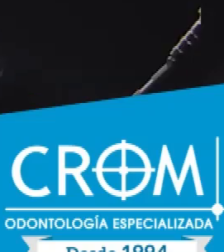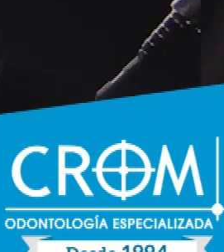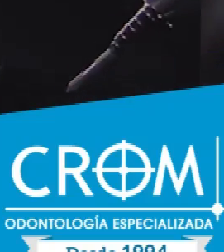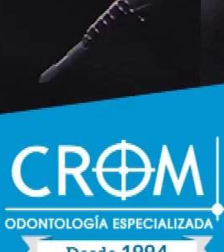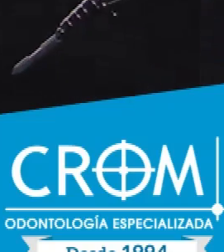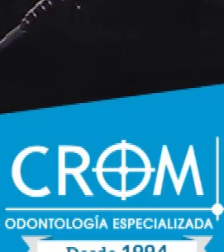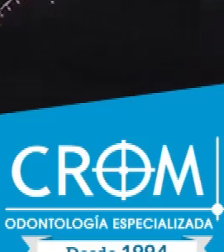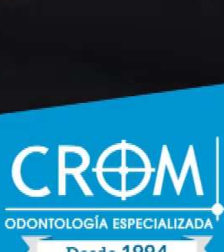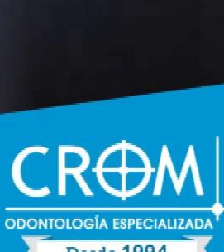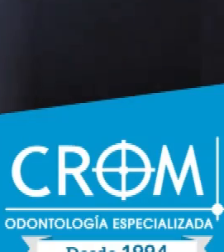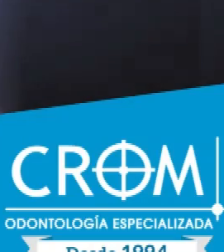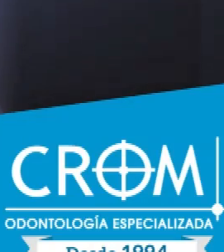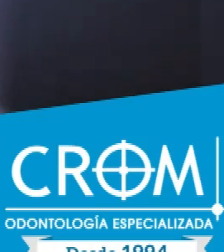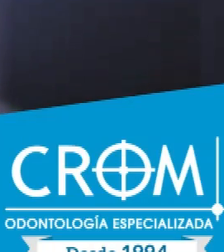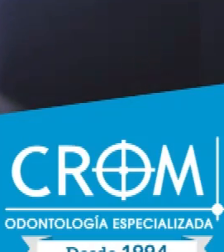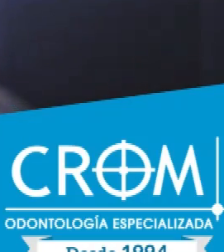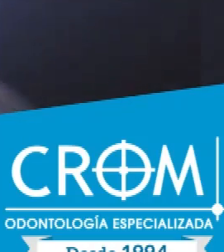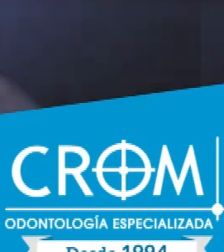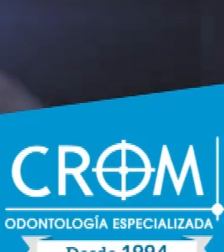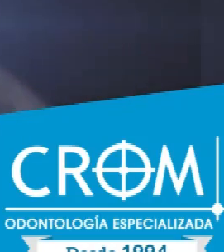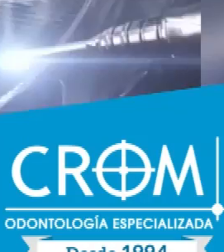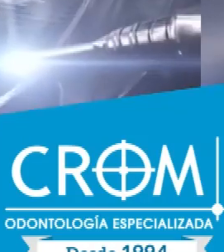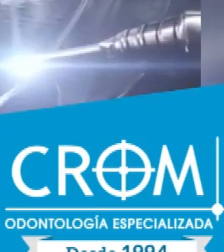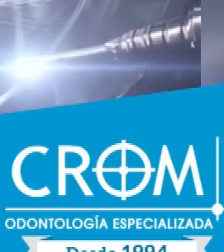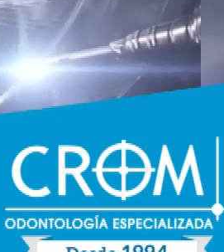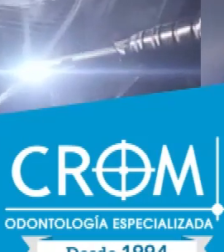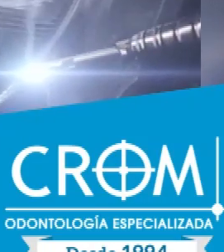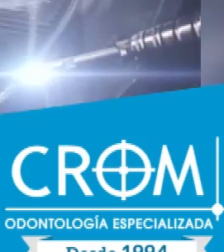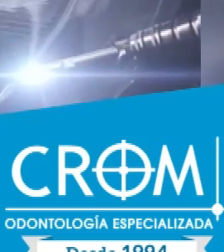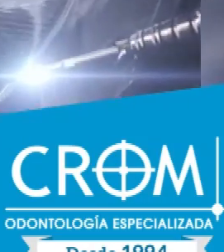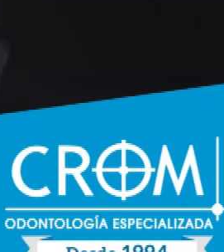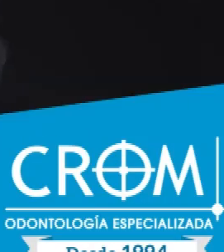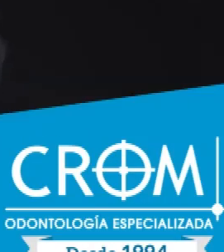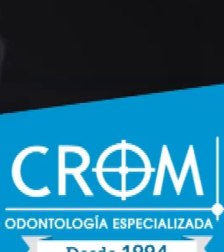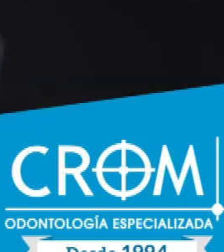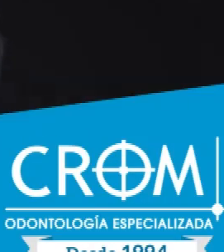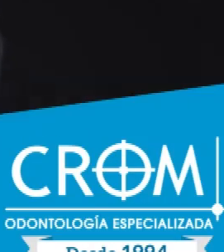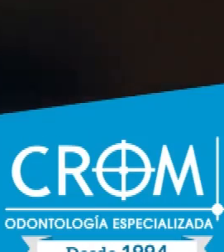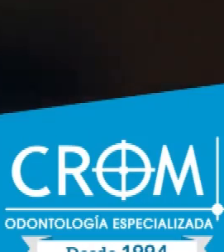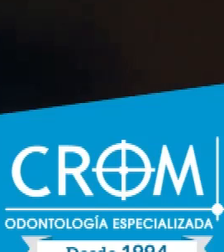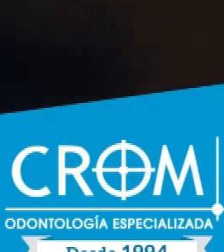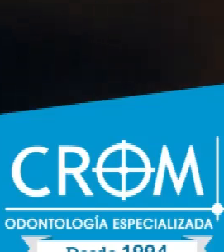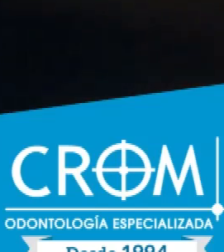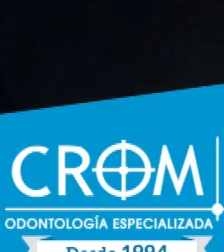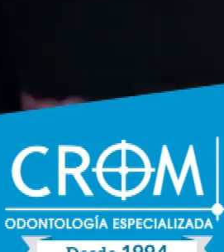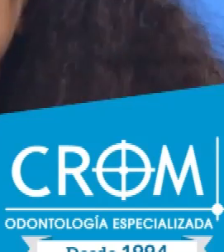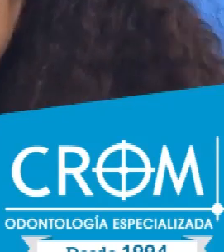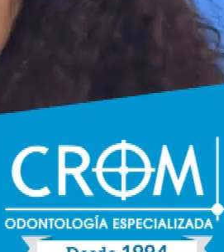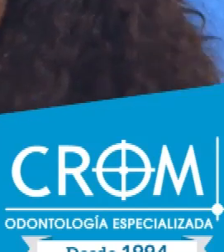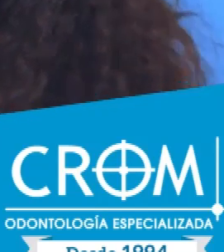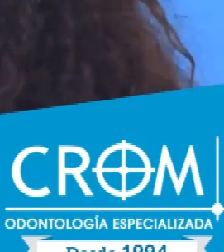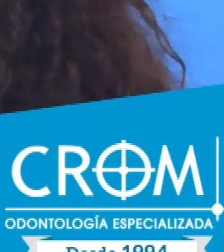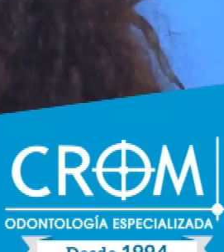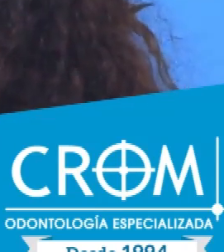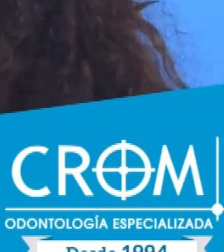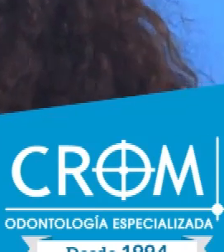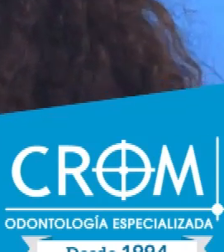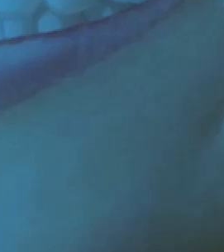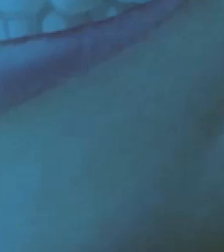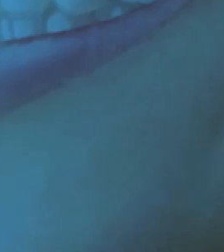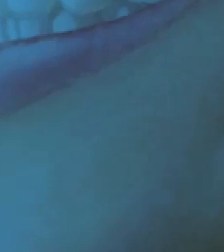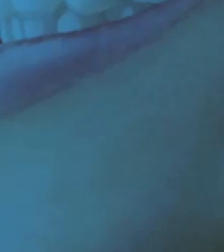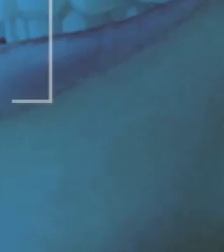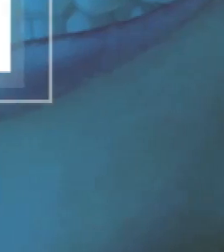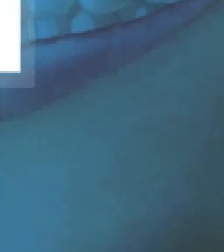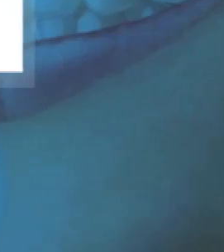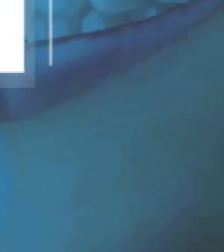Invisalign, ortodoncia invisible, resultados muy visibles, únicos certificados en Santander. Luce tu sonrisa, no tus brackets. Chrome,